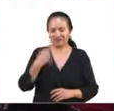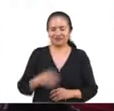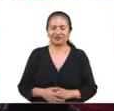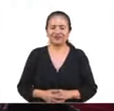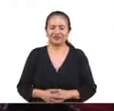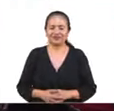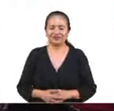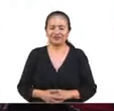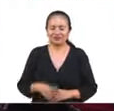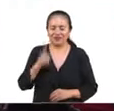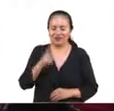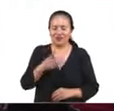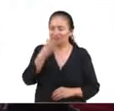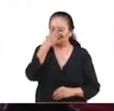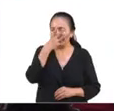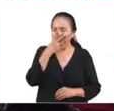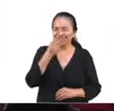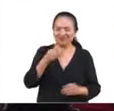bello encuentro.